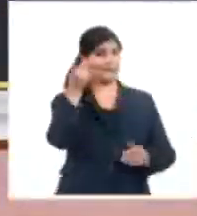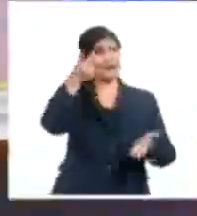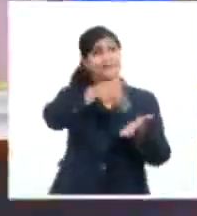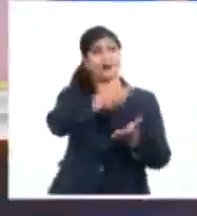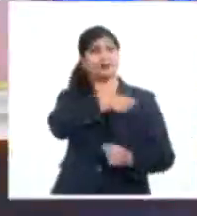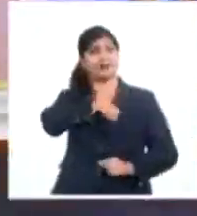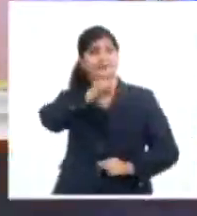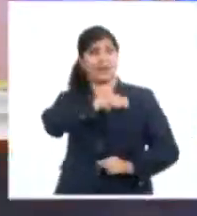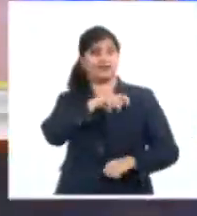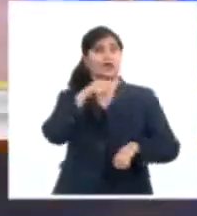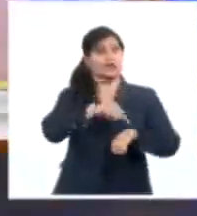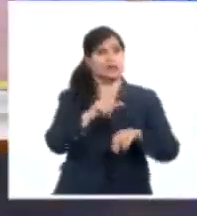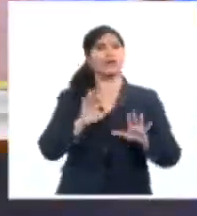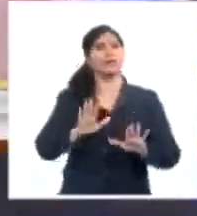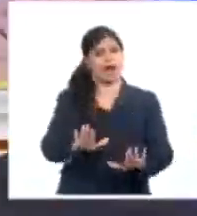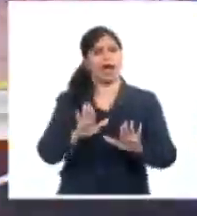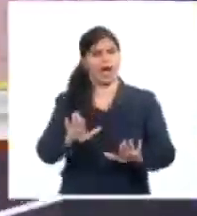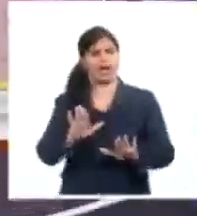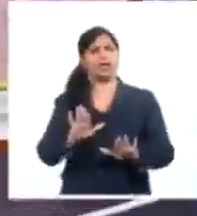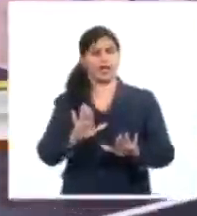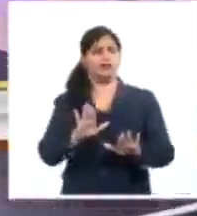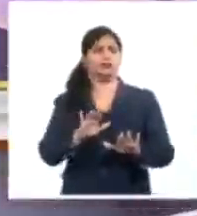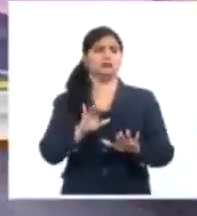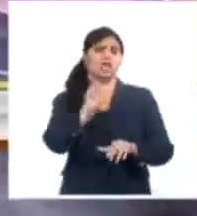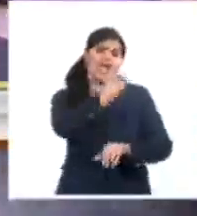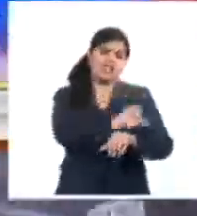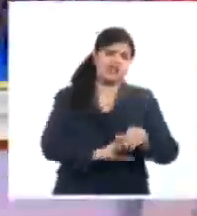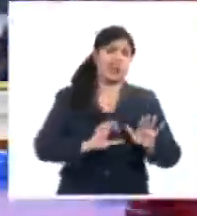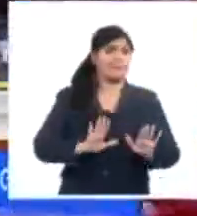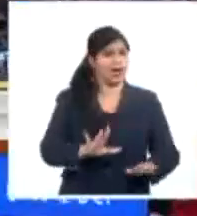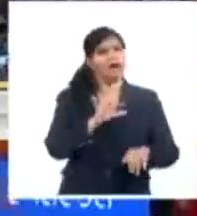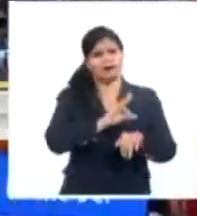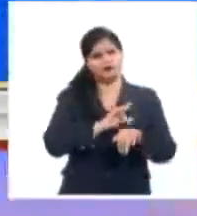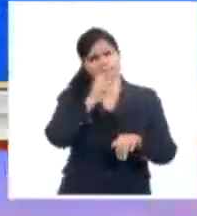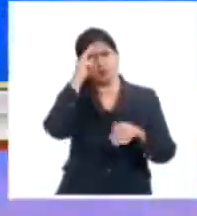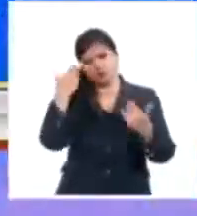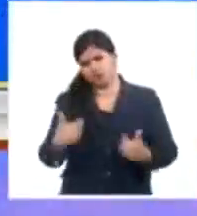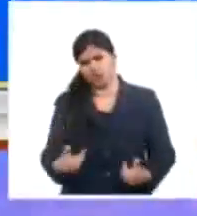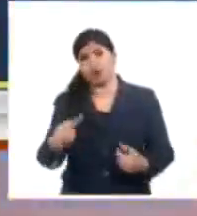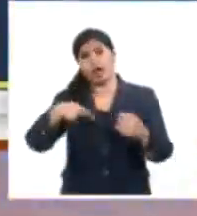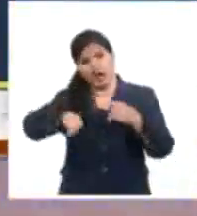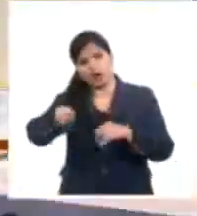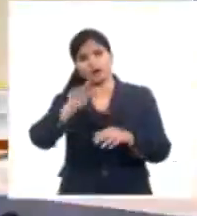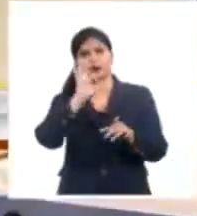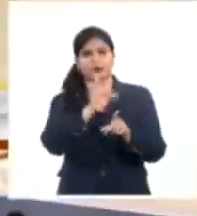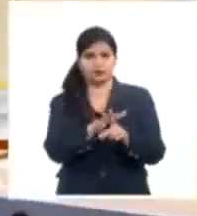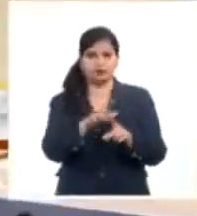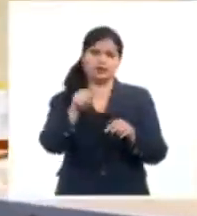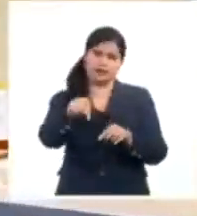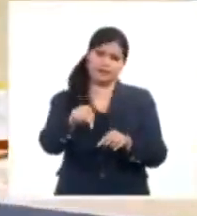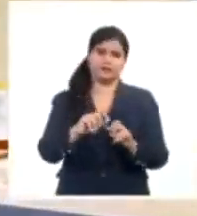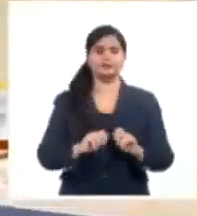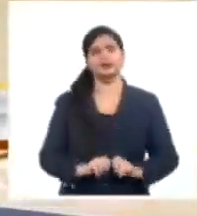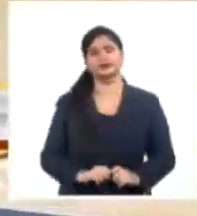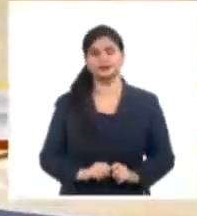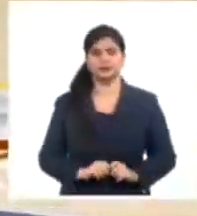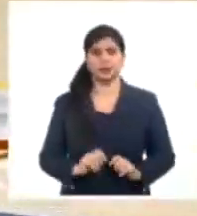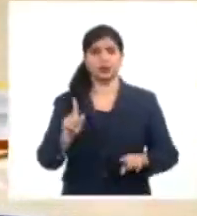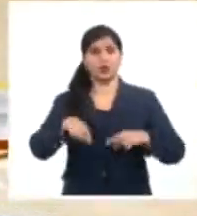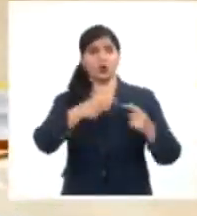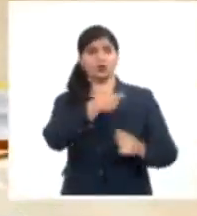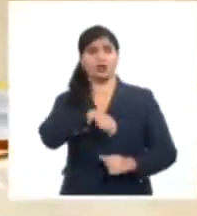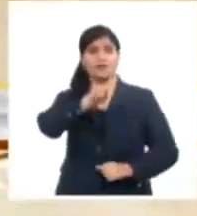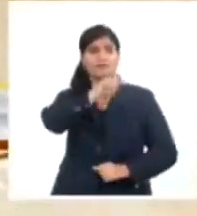durante varias jornadas por una lesión fue el máximo anotador en la victoria de los toronjas 84 cartones por 83 ante el Barcelona el pasado viernes